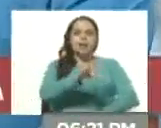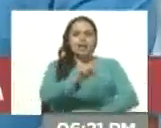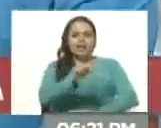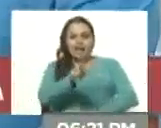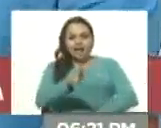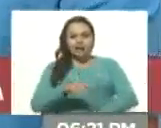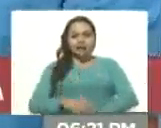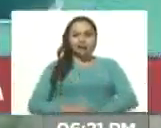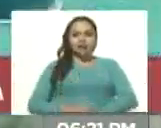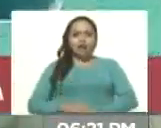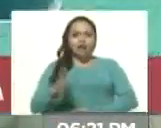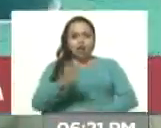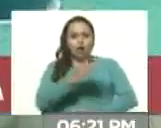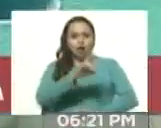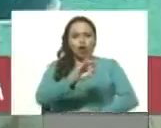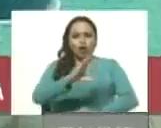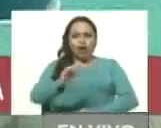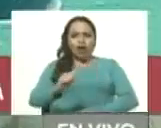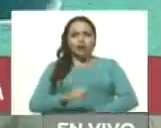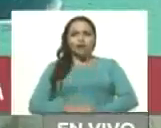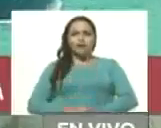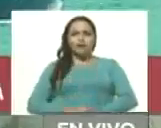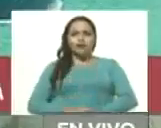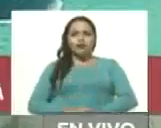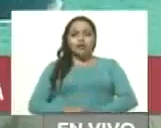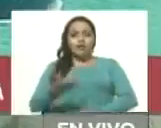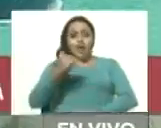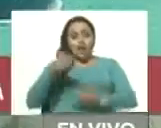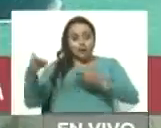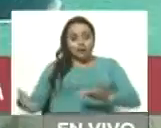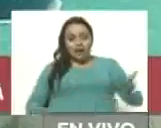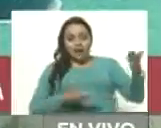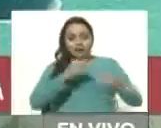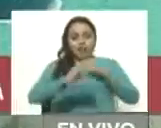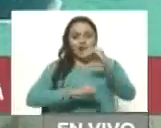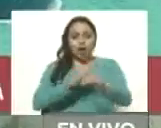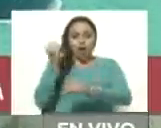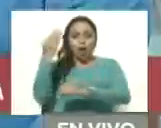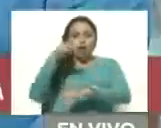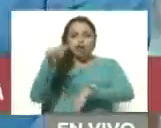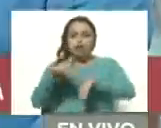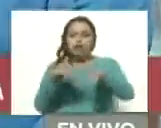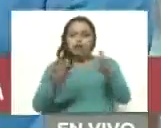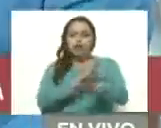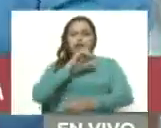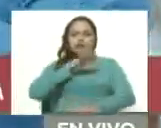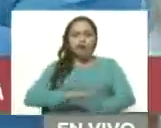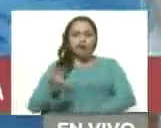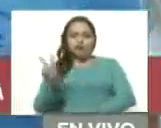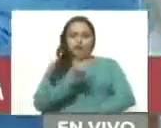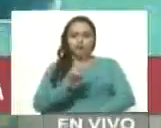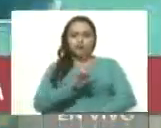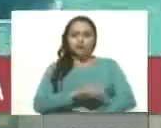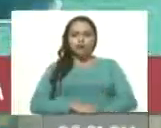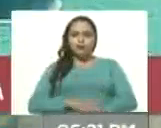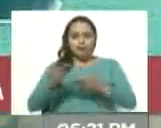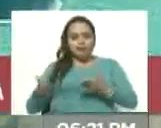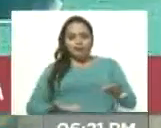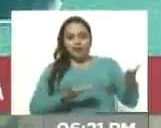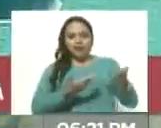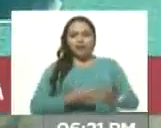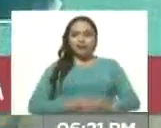y se encuentra como invitada internacional en este congreso nacional de historia de venezuela bienvenida